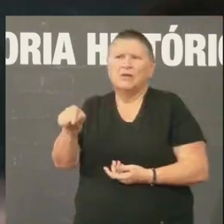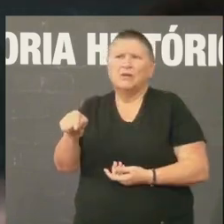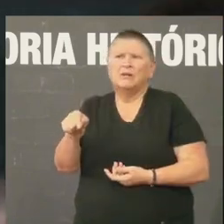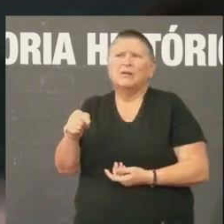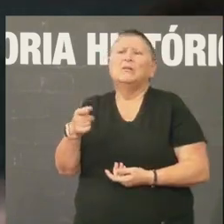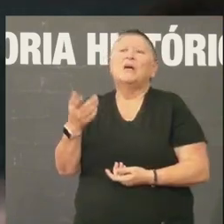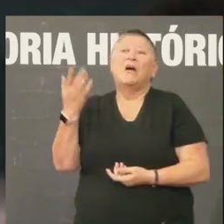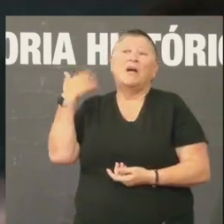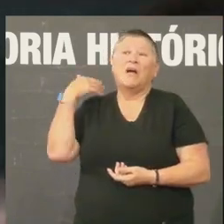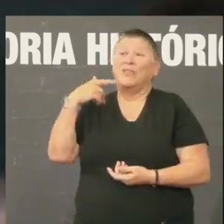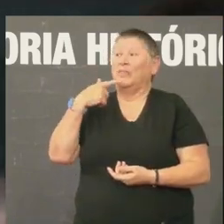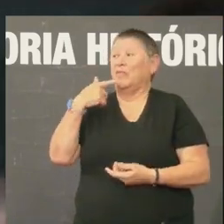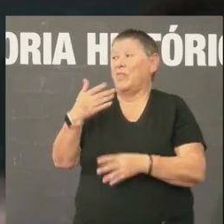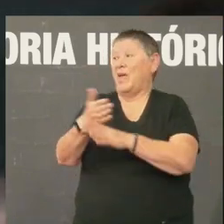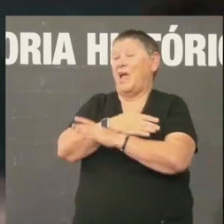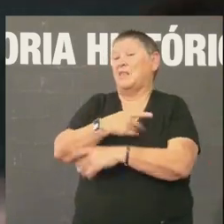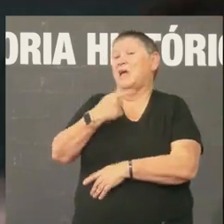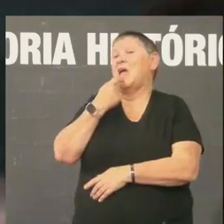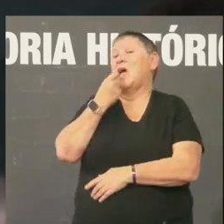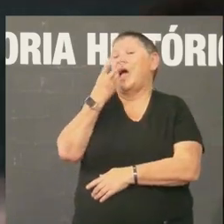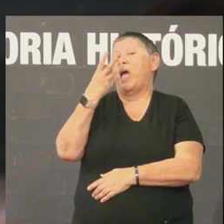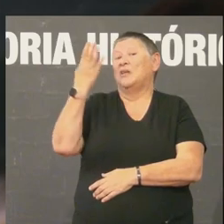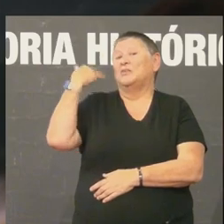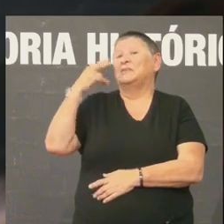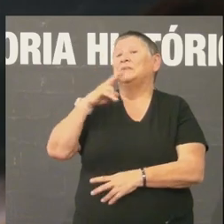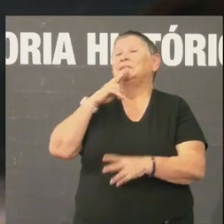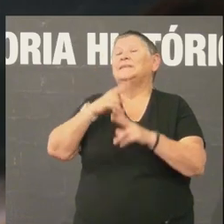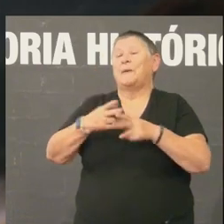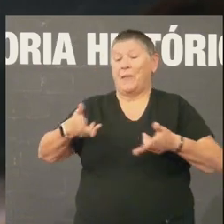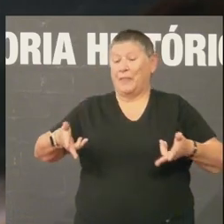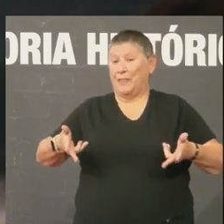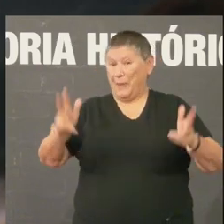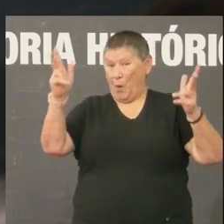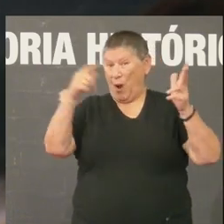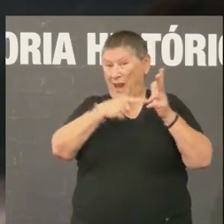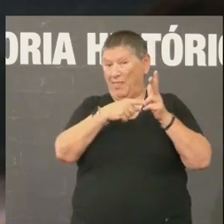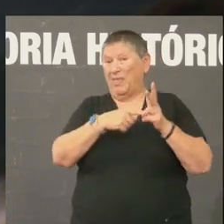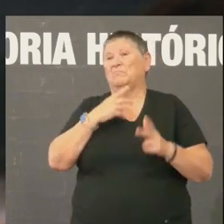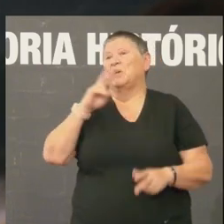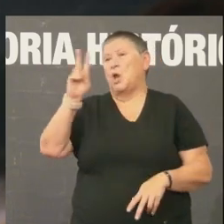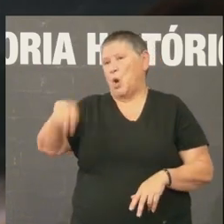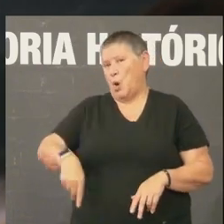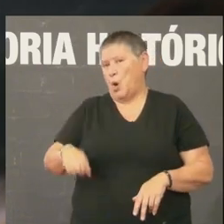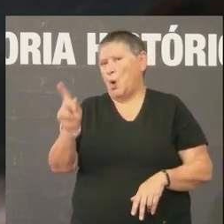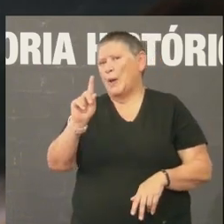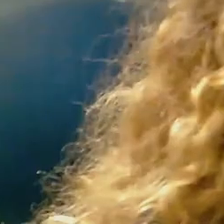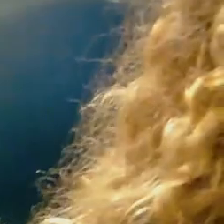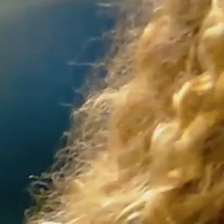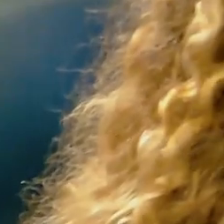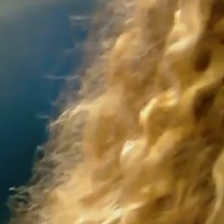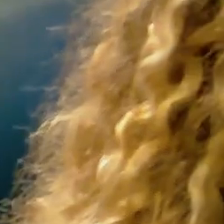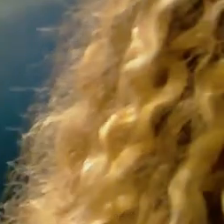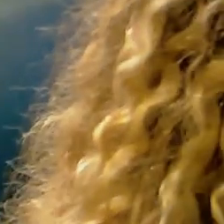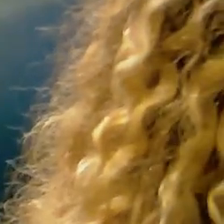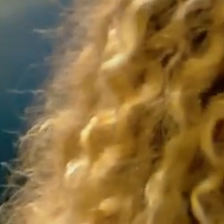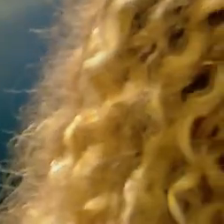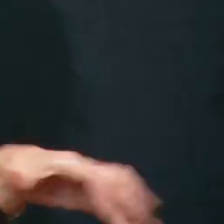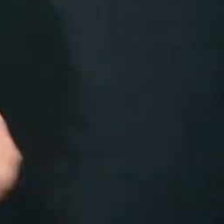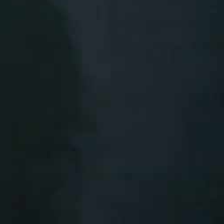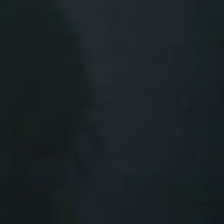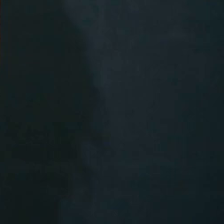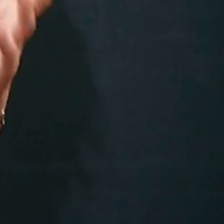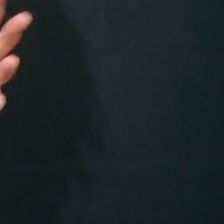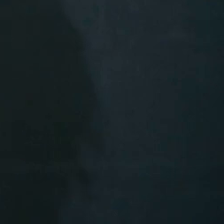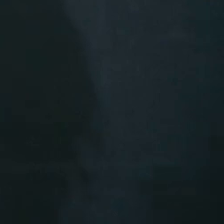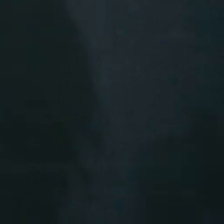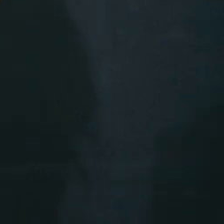se decía, no hay tantos años, llamanlle democracia y no lo es. O es, o es, o es.